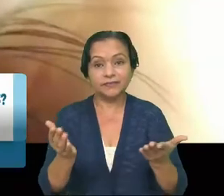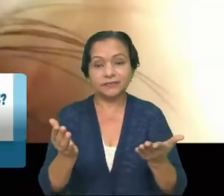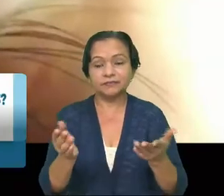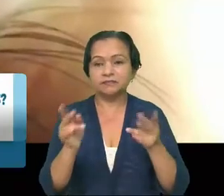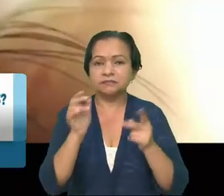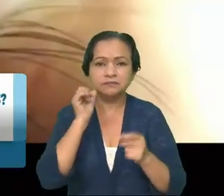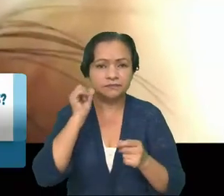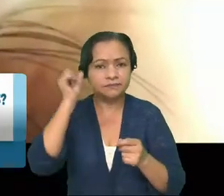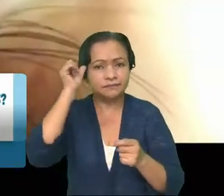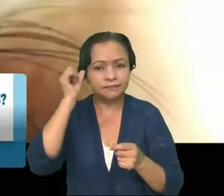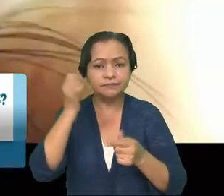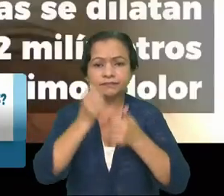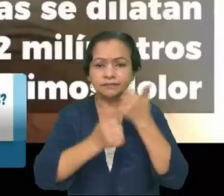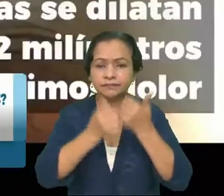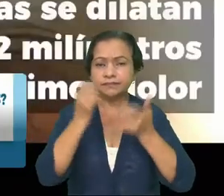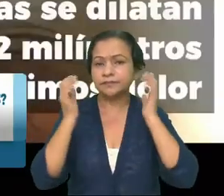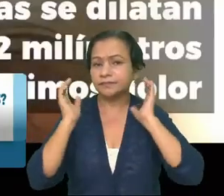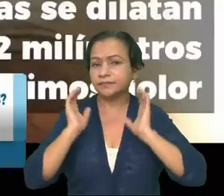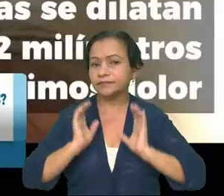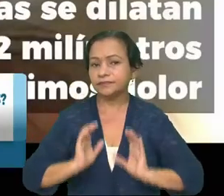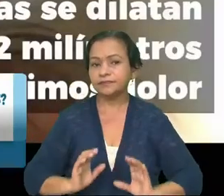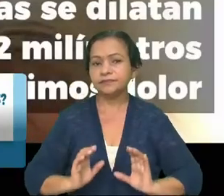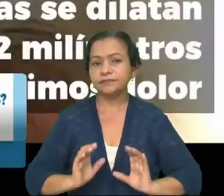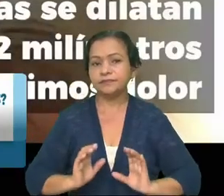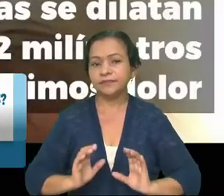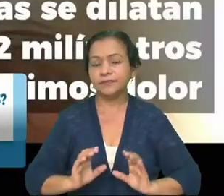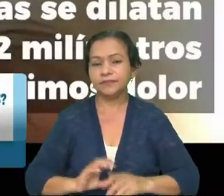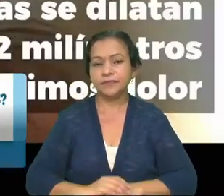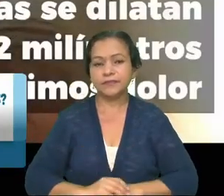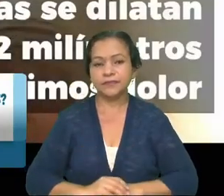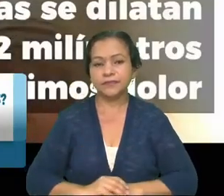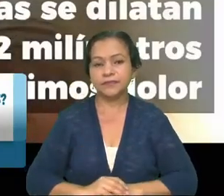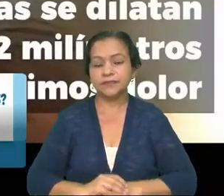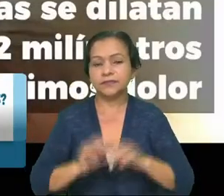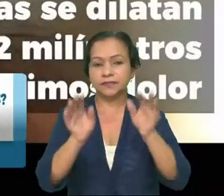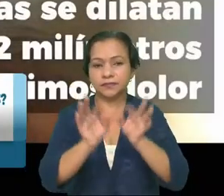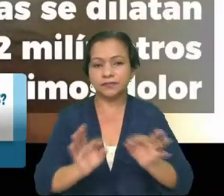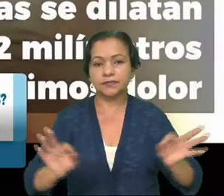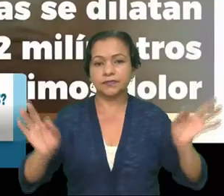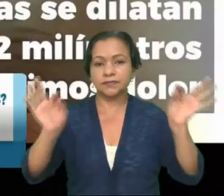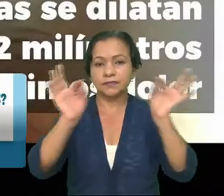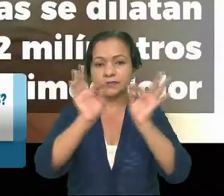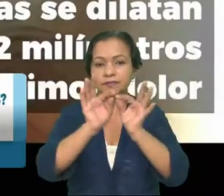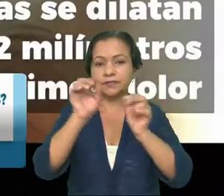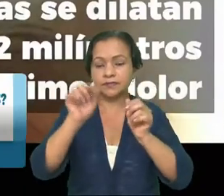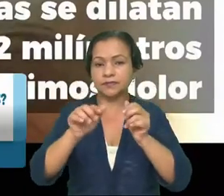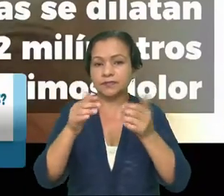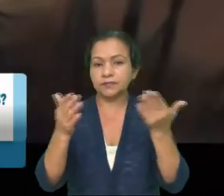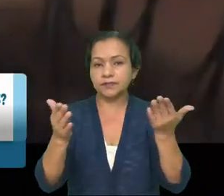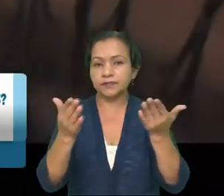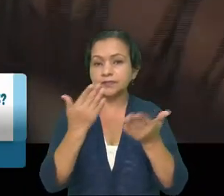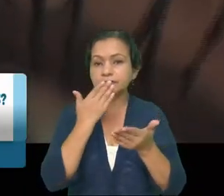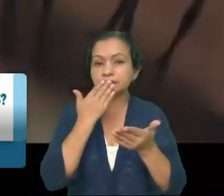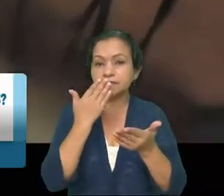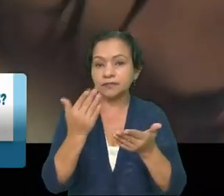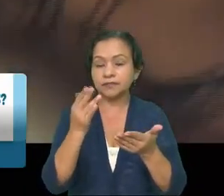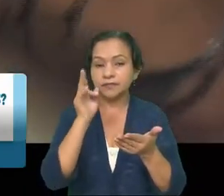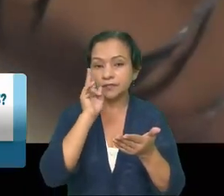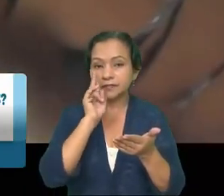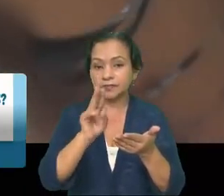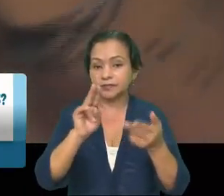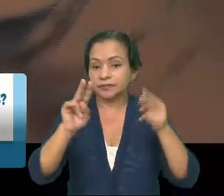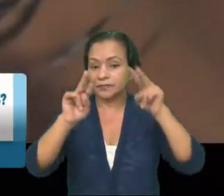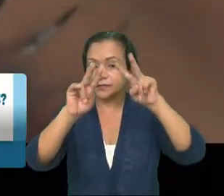tener los episodios clínicos y es importante que aquí, además de una buena revisión y